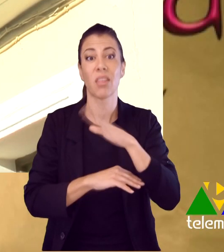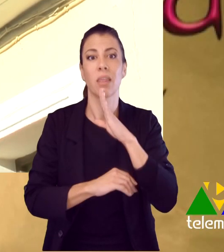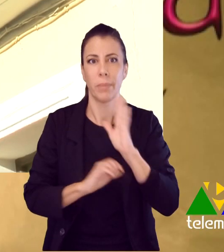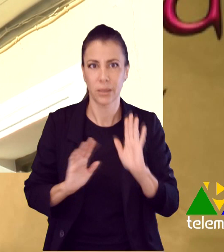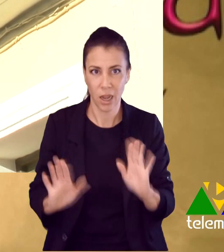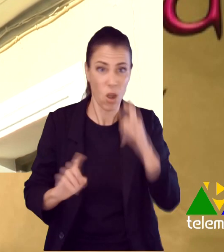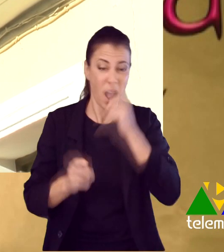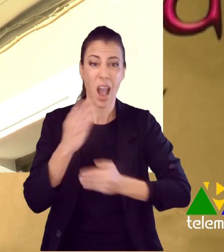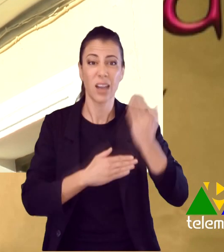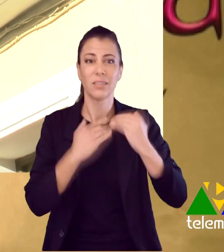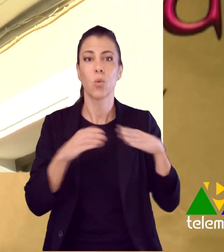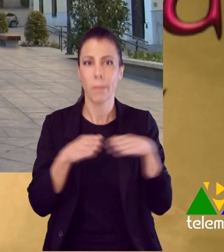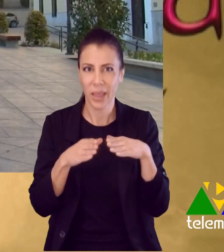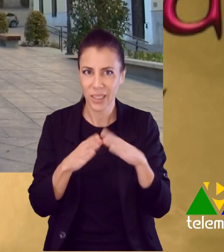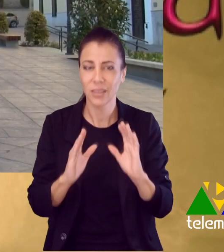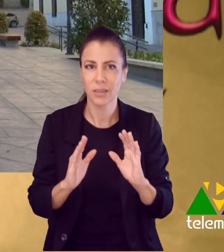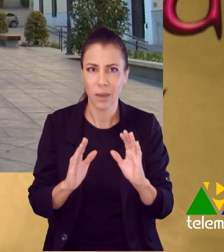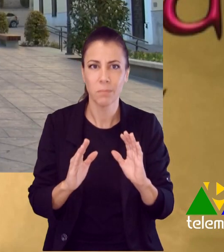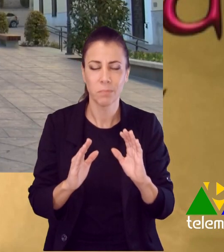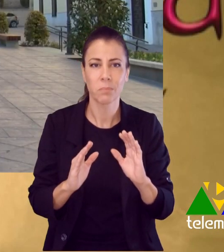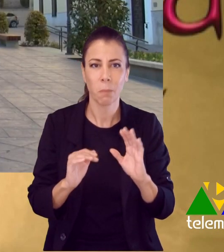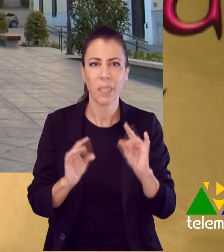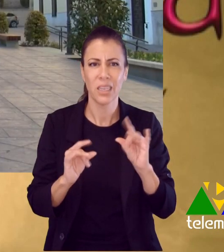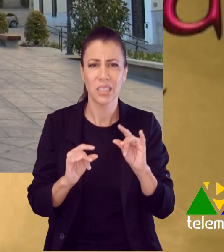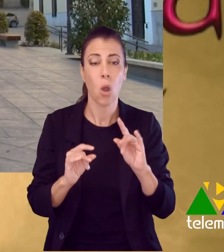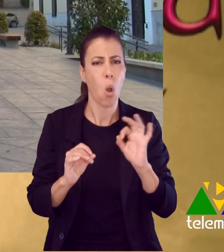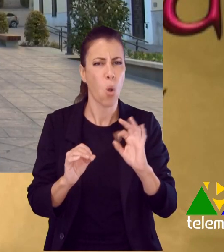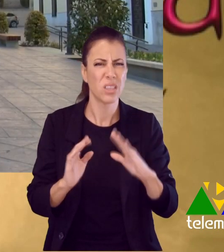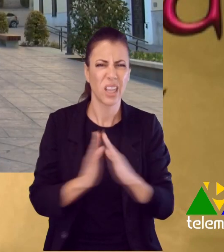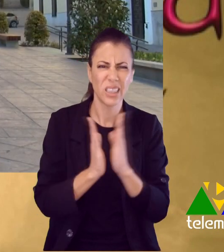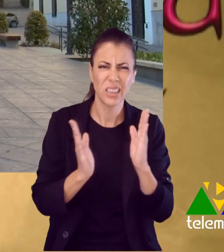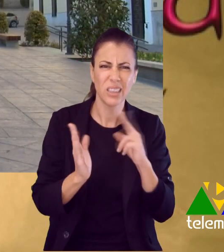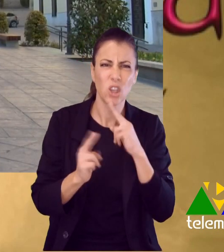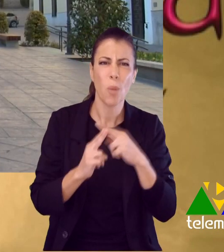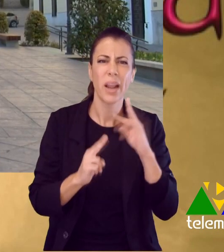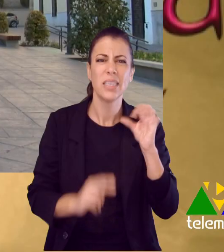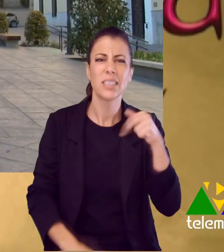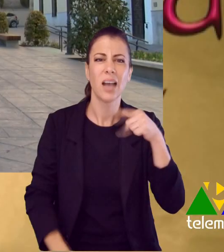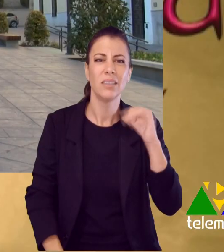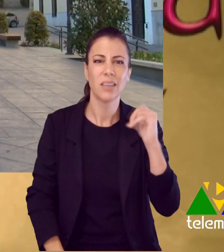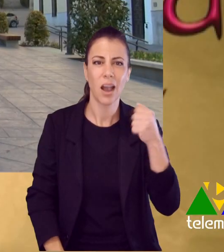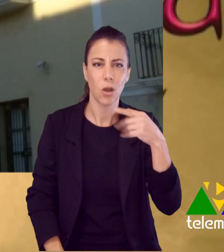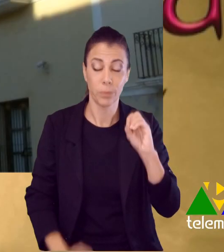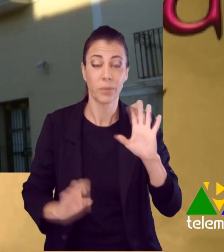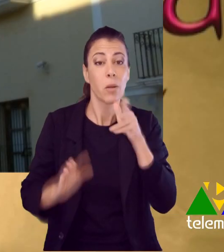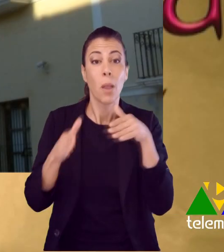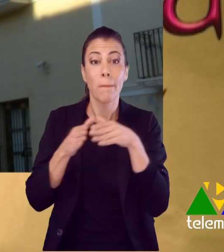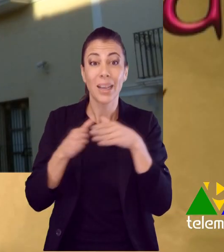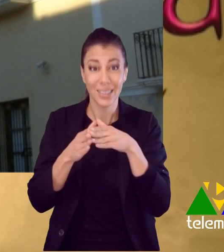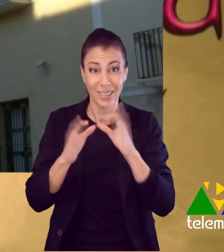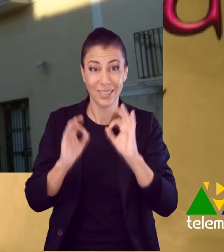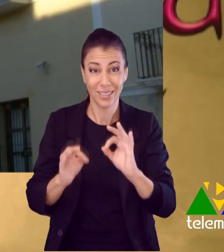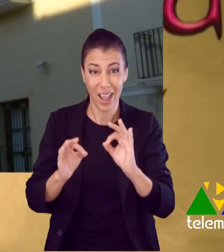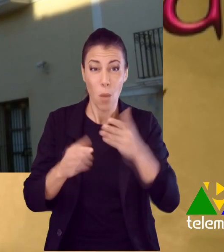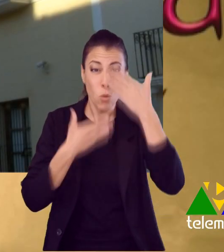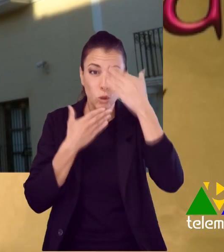es la antigua mezquita. La mezquita, creo que San Cristóbal. Santiago. O Santiago. La primera mezquita, la mezquita mayor musulmana, se convierte en parroquia.